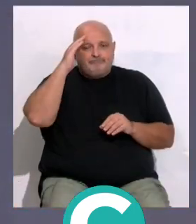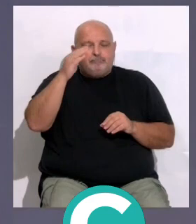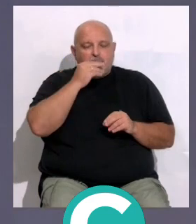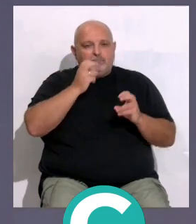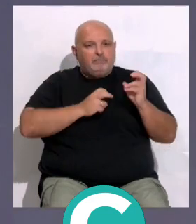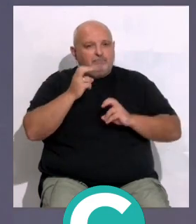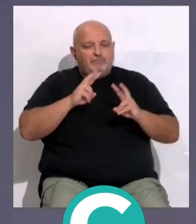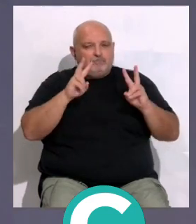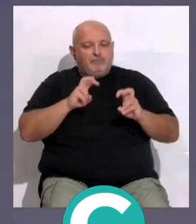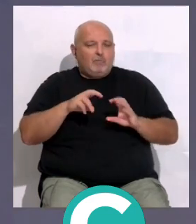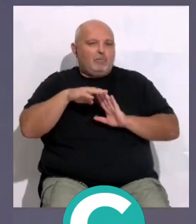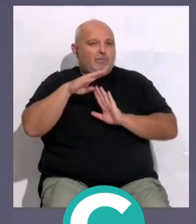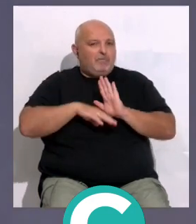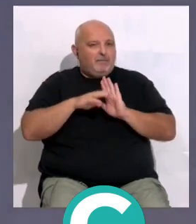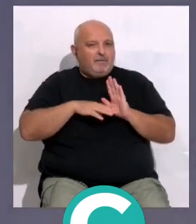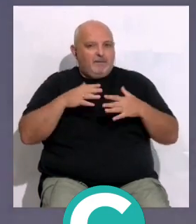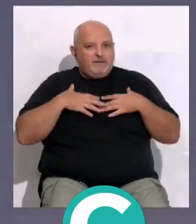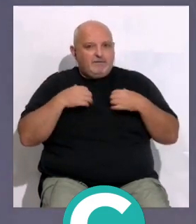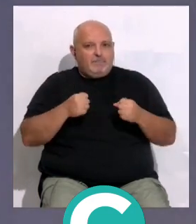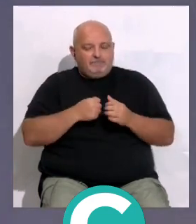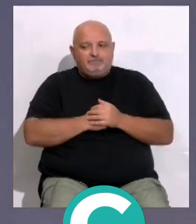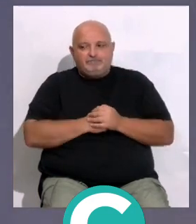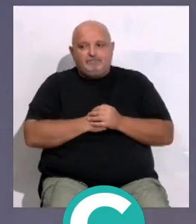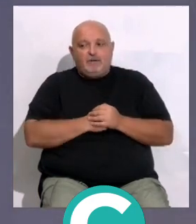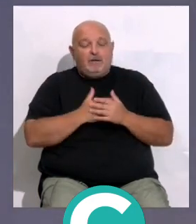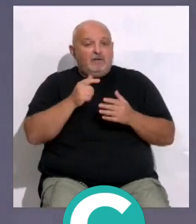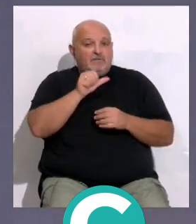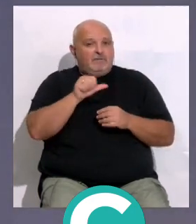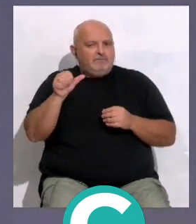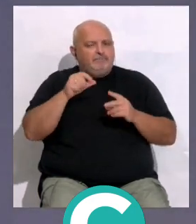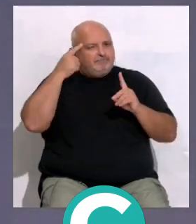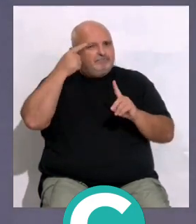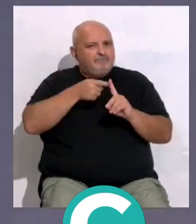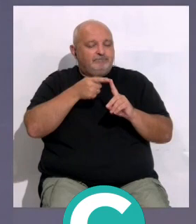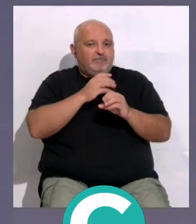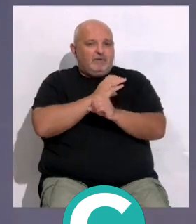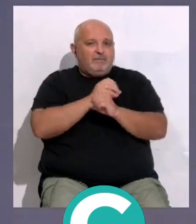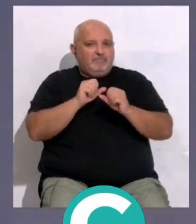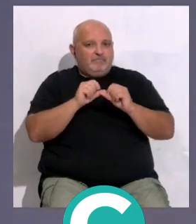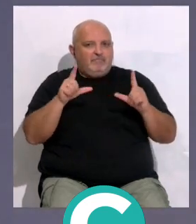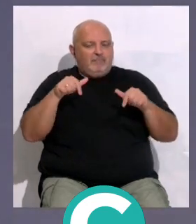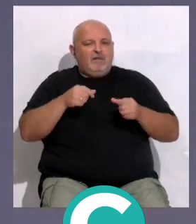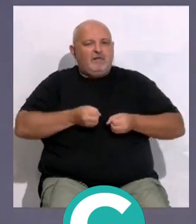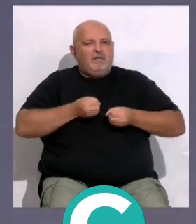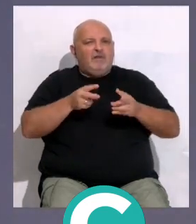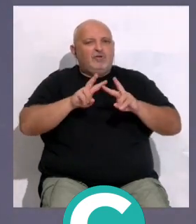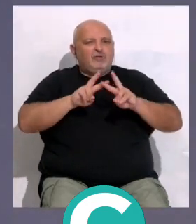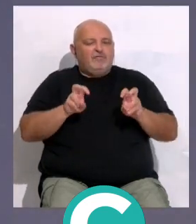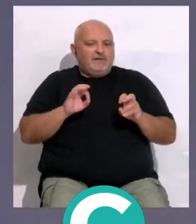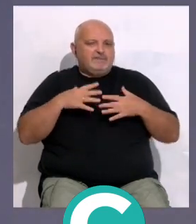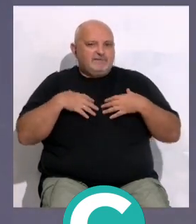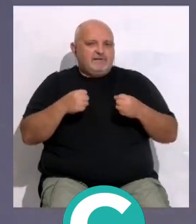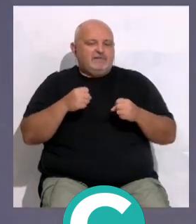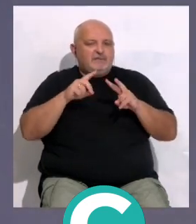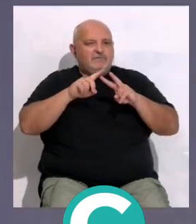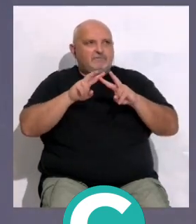todos, sean bienvenidos a una nueva edición de este programa, Saludablemente, que cada semana dedicamos en Onda Cádiz Televisión a hablar sobre salud